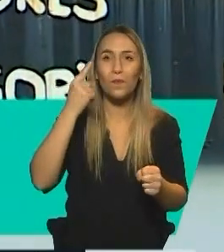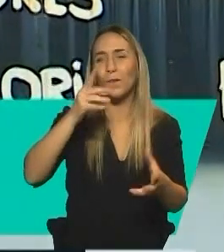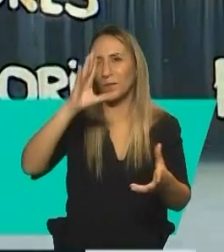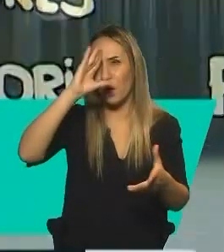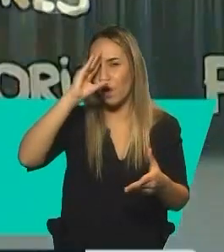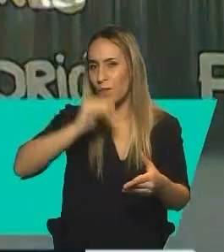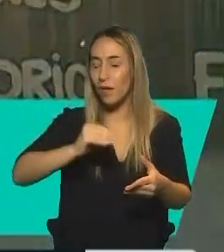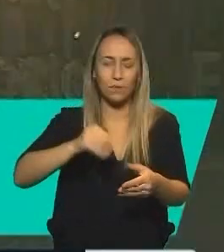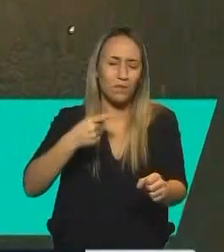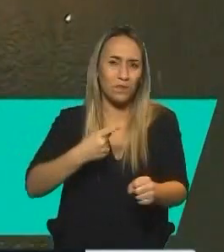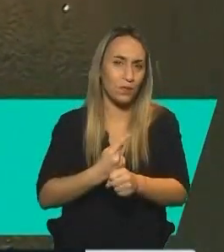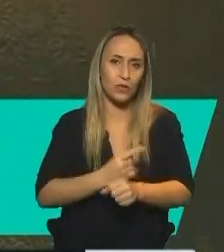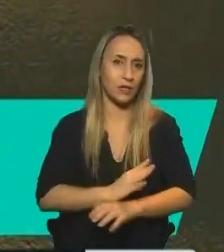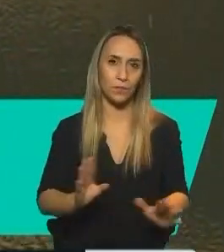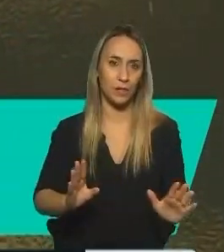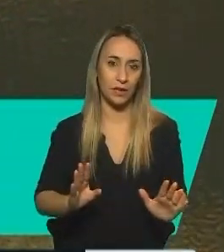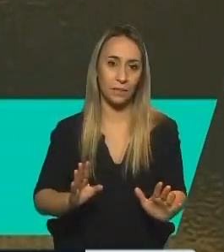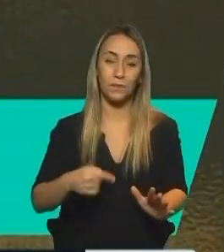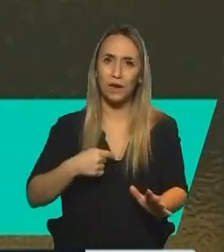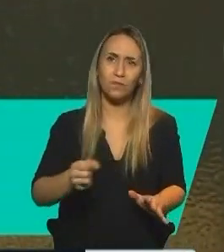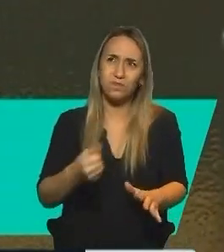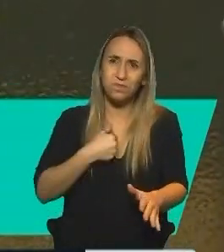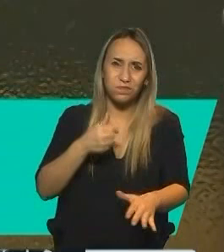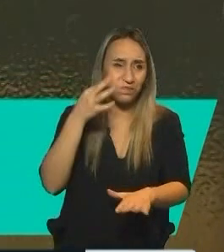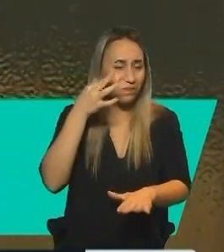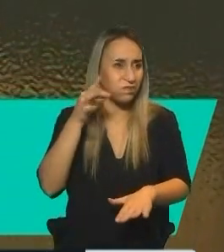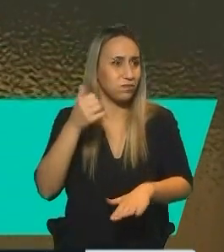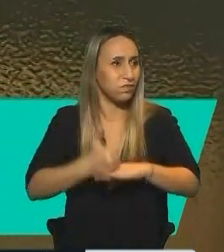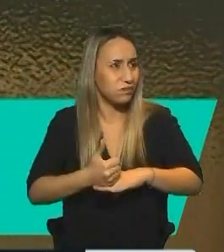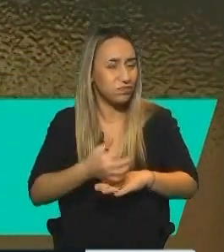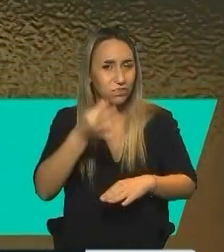olvidarse lo vivido, ¿no? Seguro. Así que,